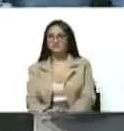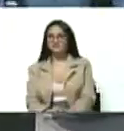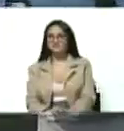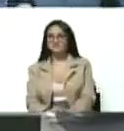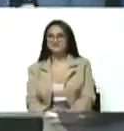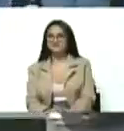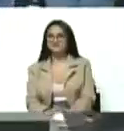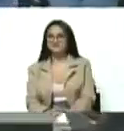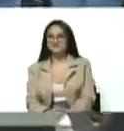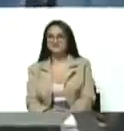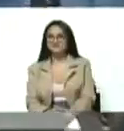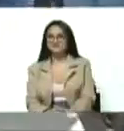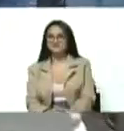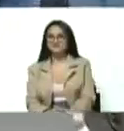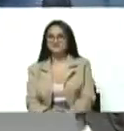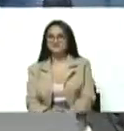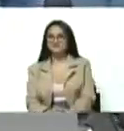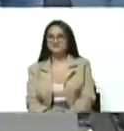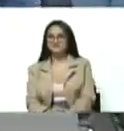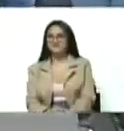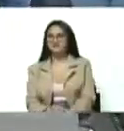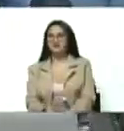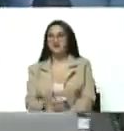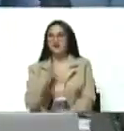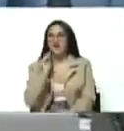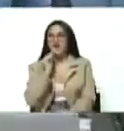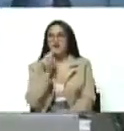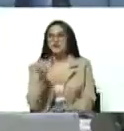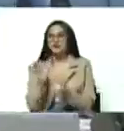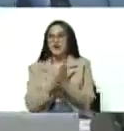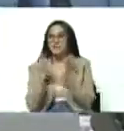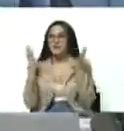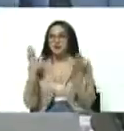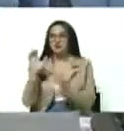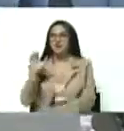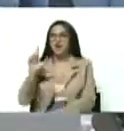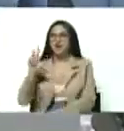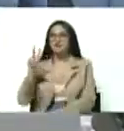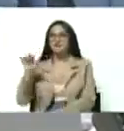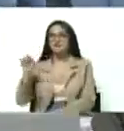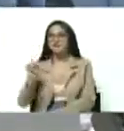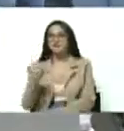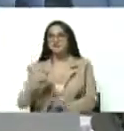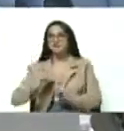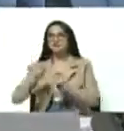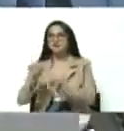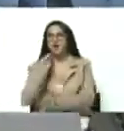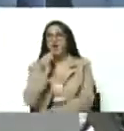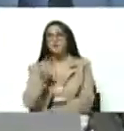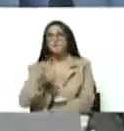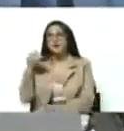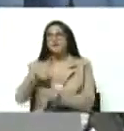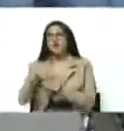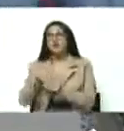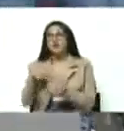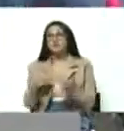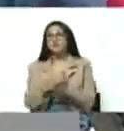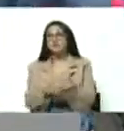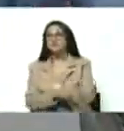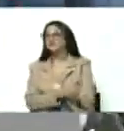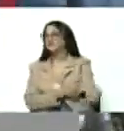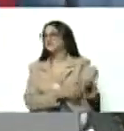Reciben el joven Elvis. Un aplauso para Elvis, el joven más votado